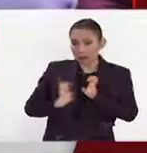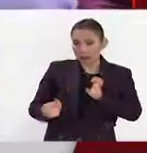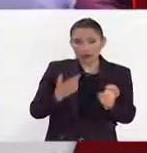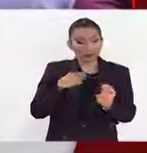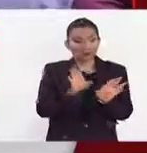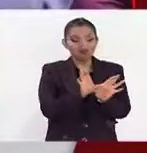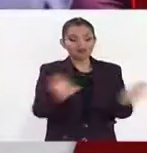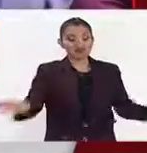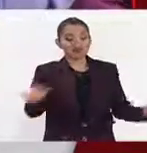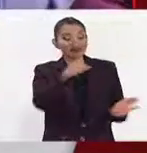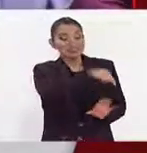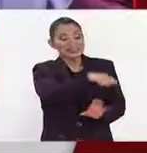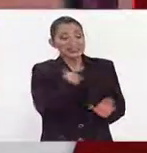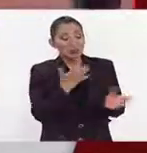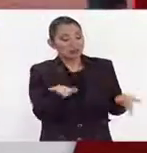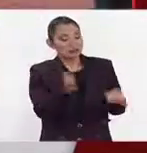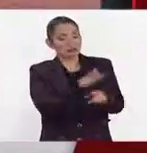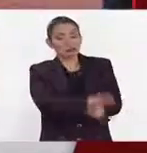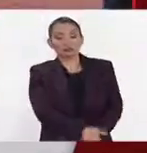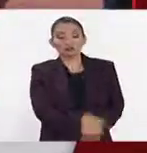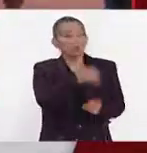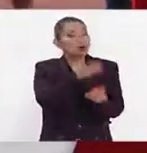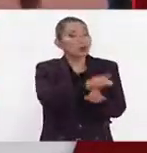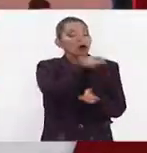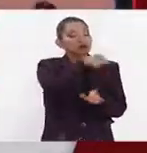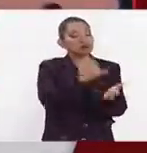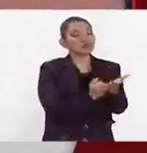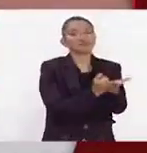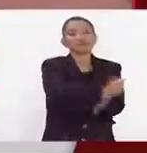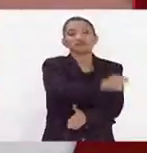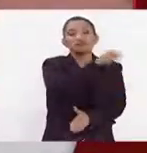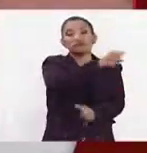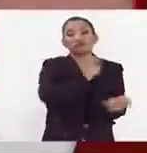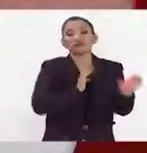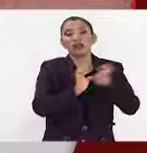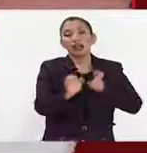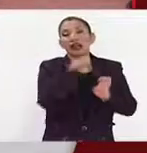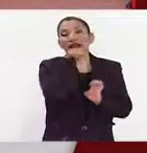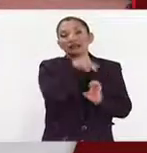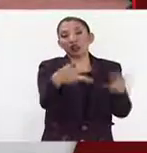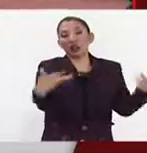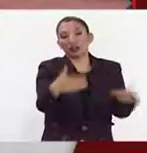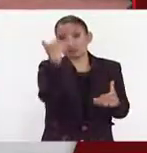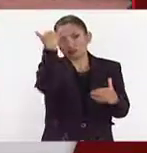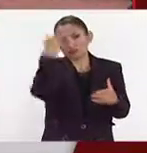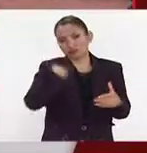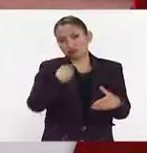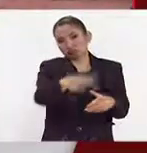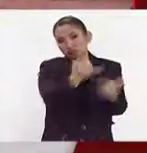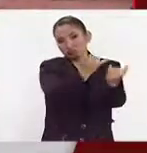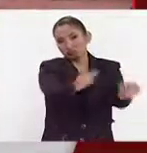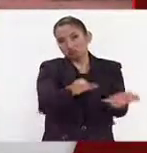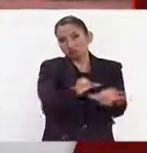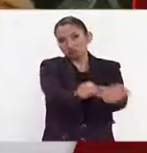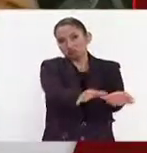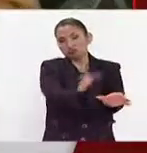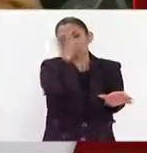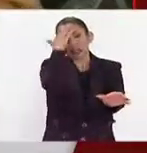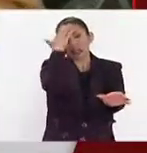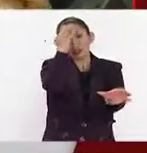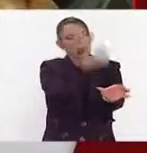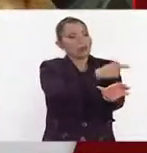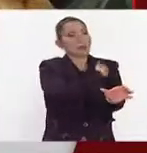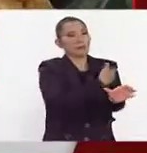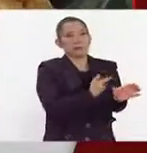Lo que quiere decir es que las medidas represivas han sido fundamentalmente operadas por el ejército, por el liderazgo,